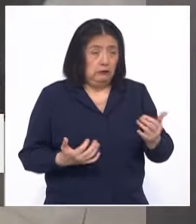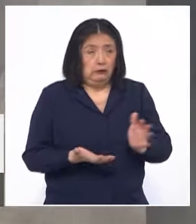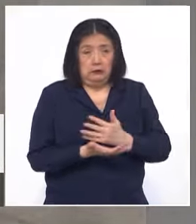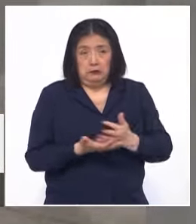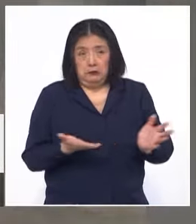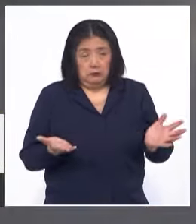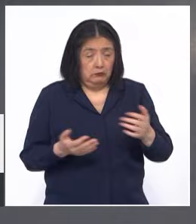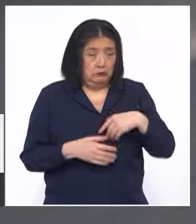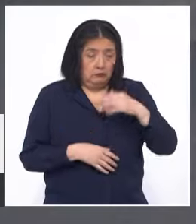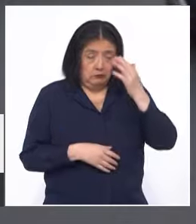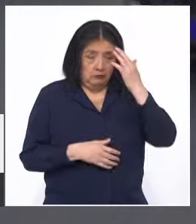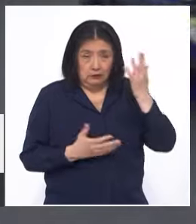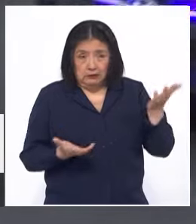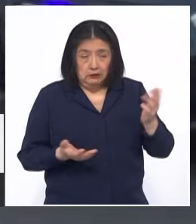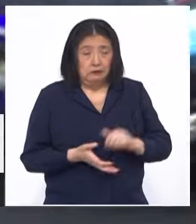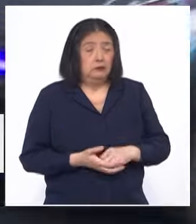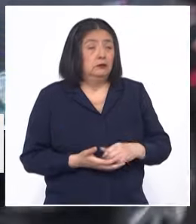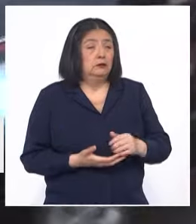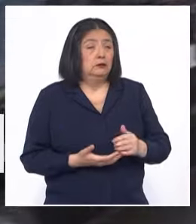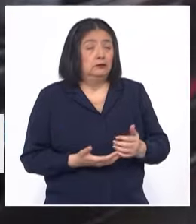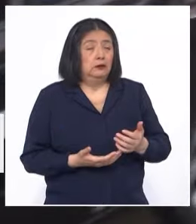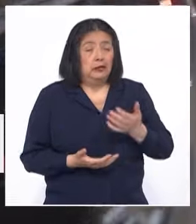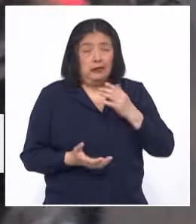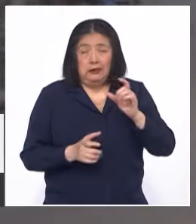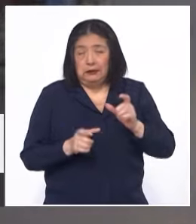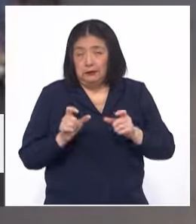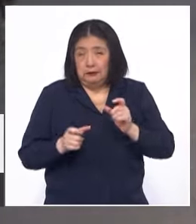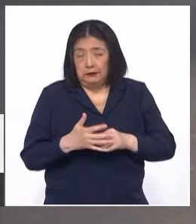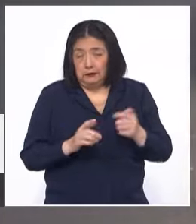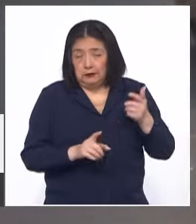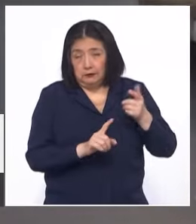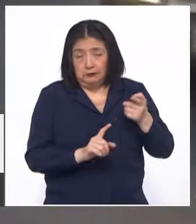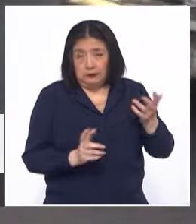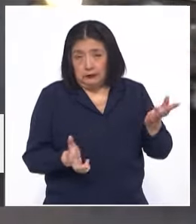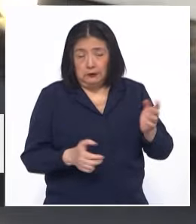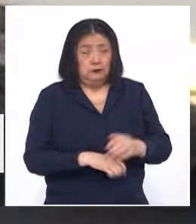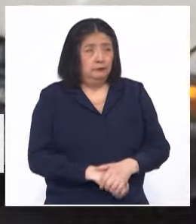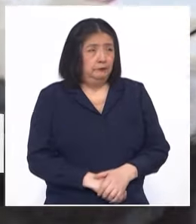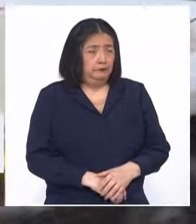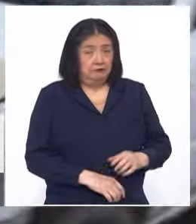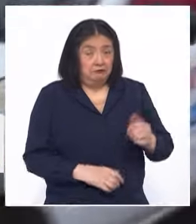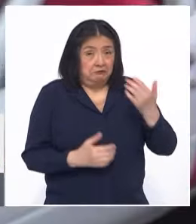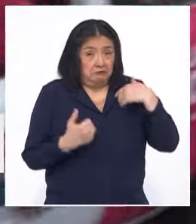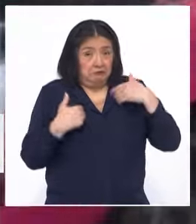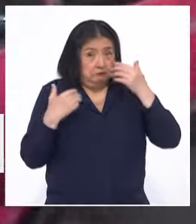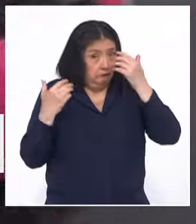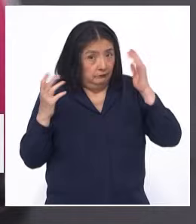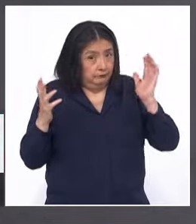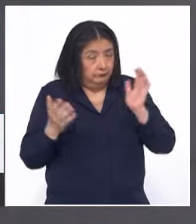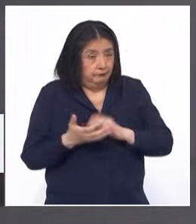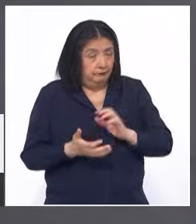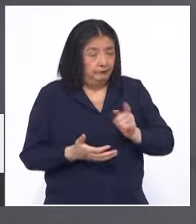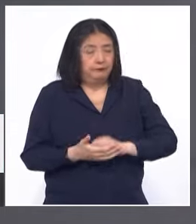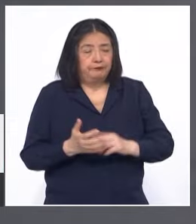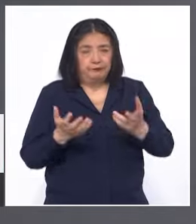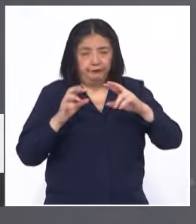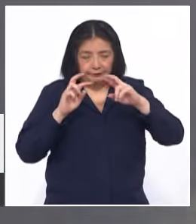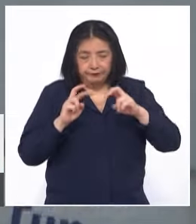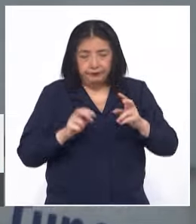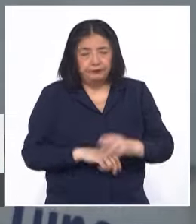identifica Maritere a los delincuentes y tampoco eh sabemos más detalles sobre esta